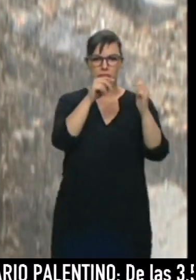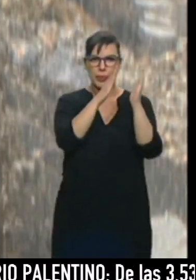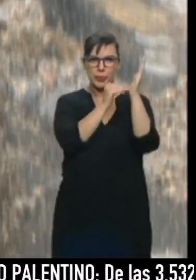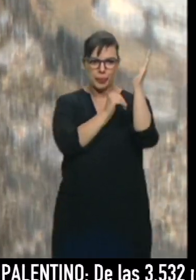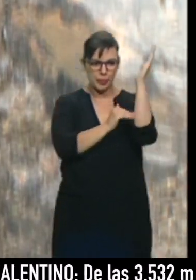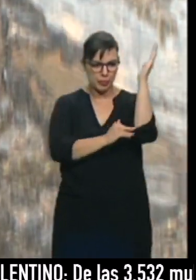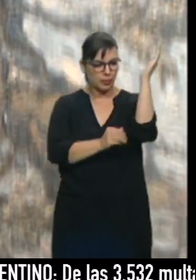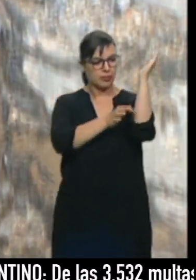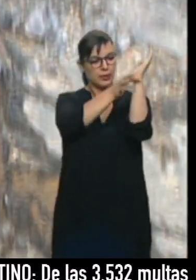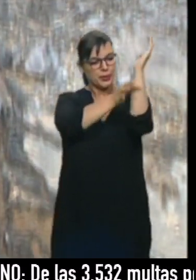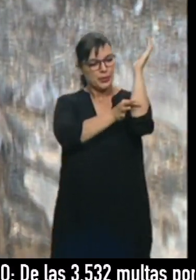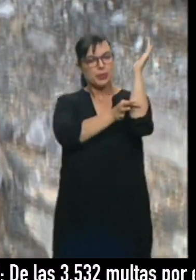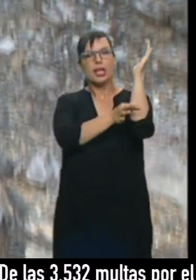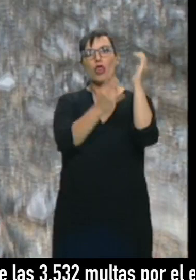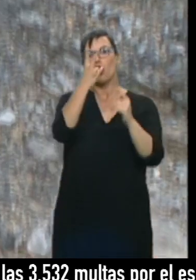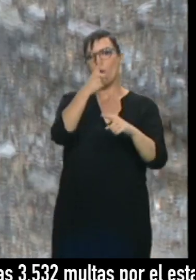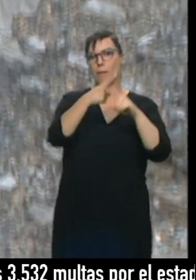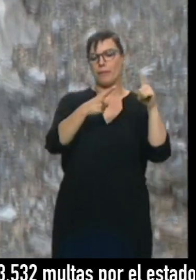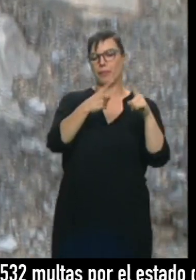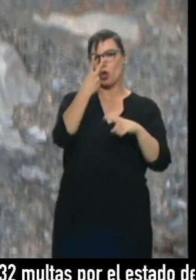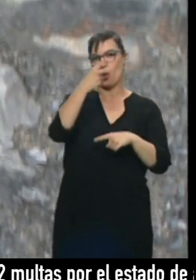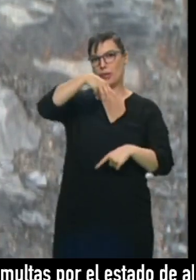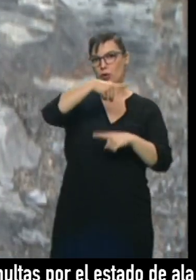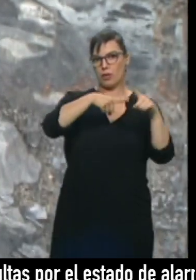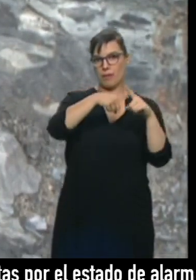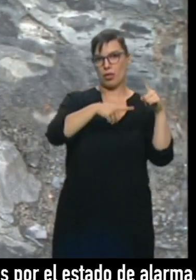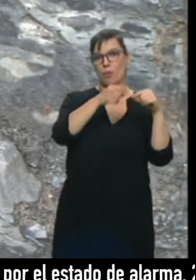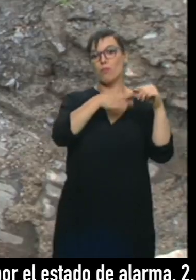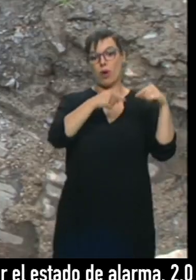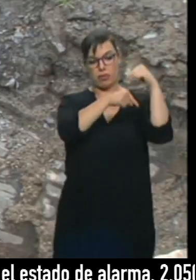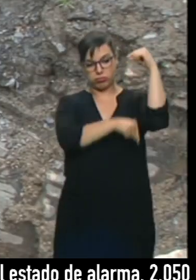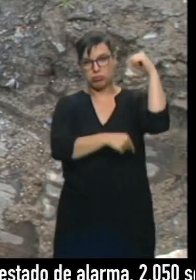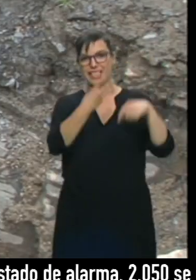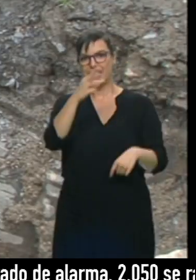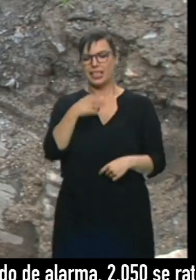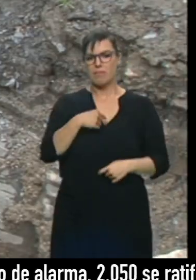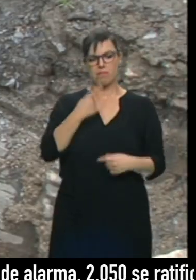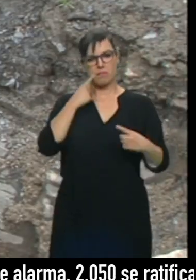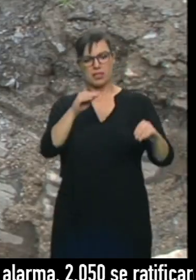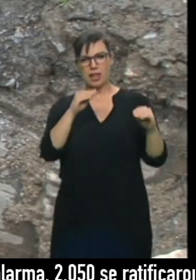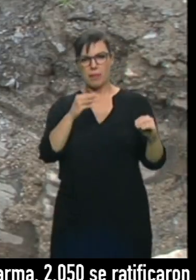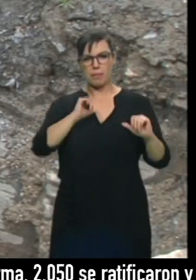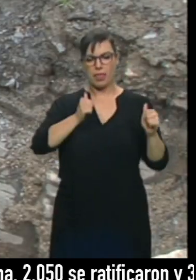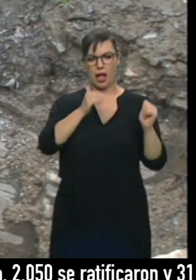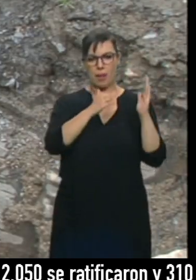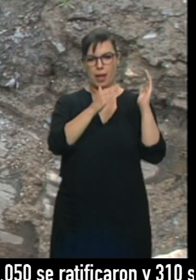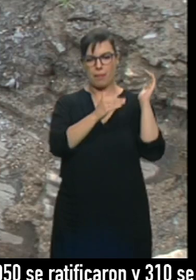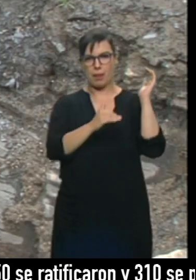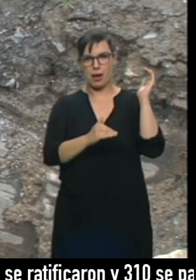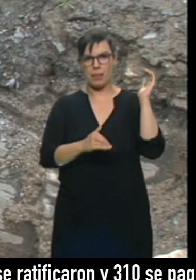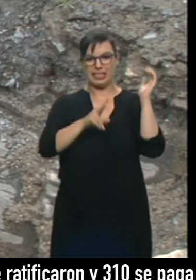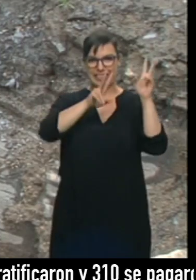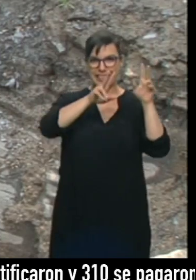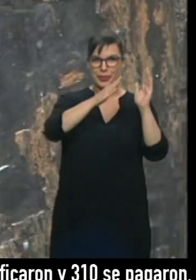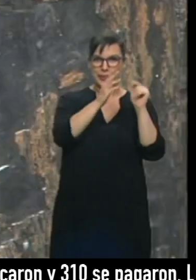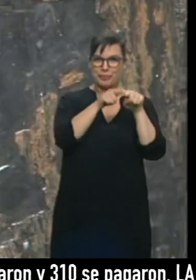ejemplar que podría llegar a los 30. Nos llamó la atención y empezamos a limpiar, pero claro, la sorpresa fue que cuanto más limpiábamos, más